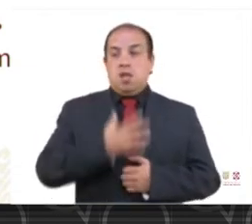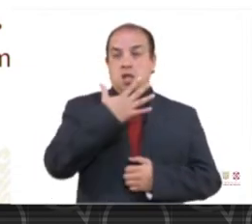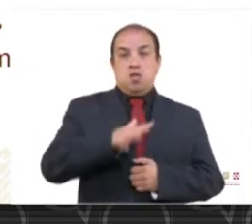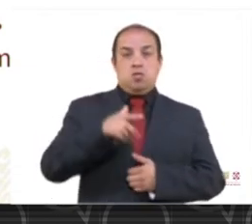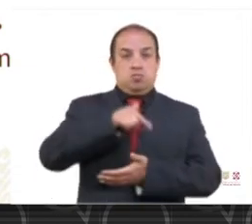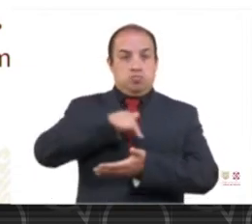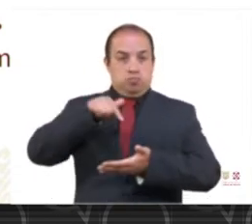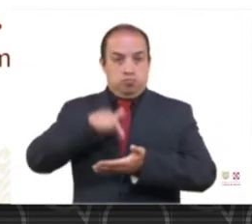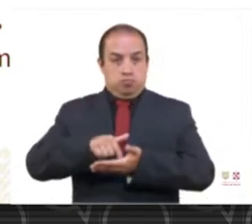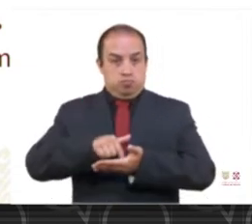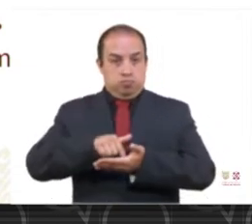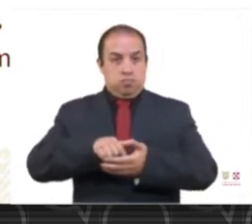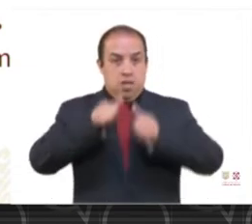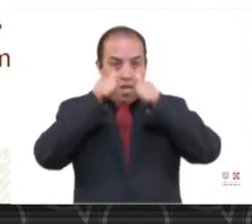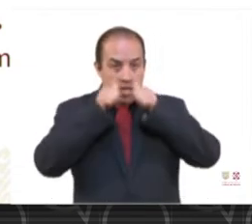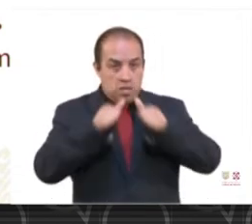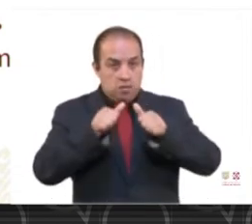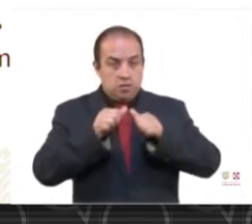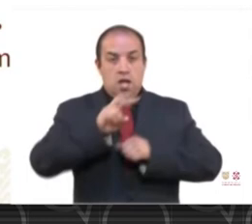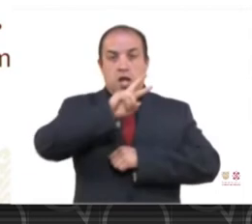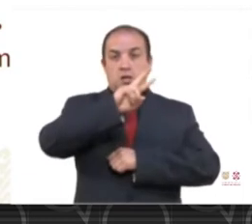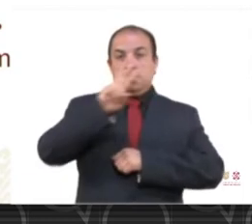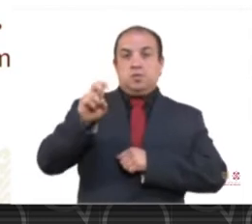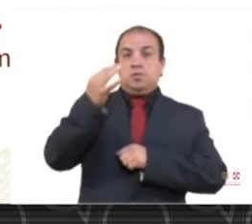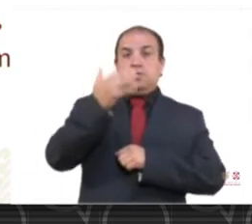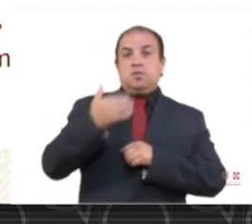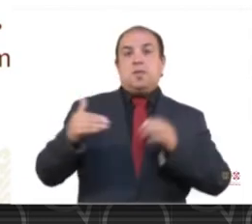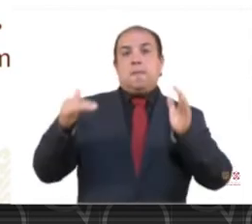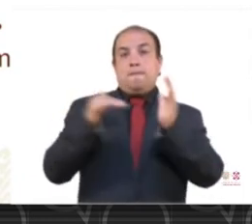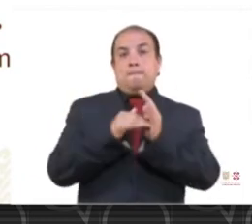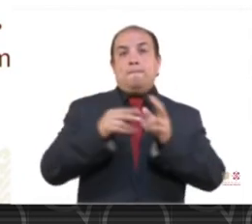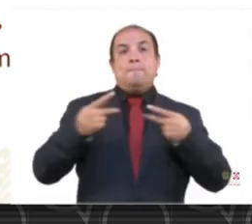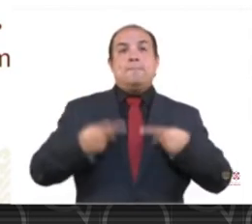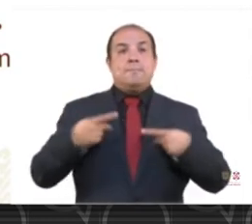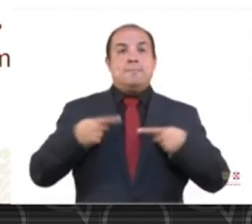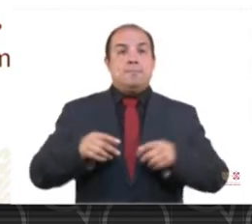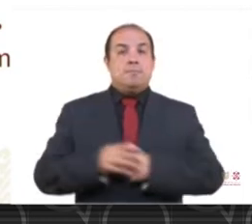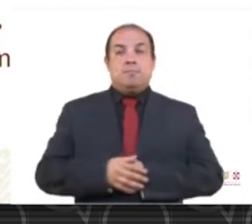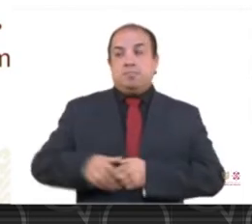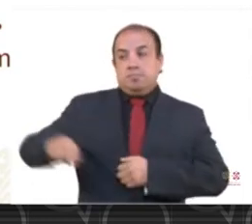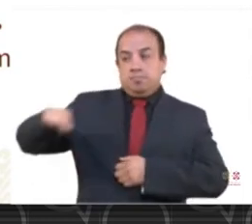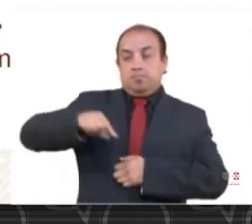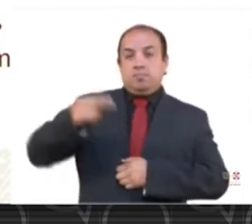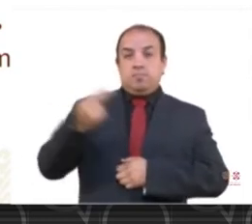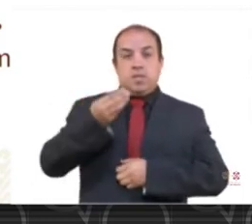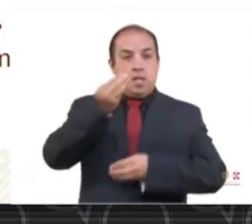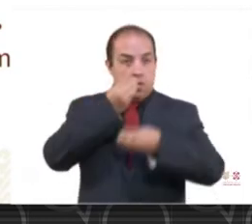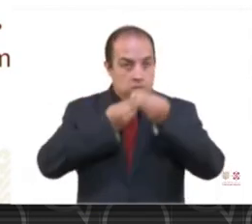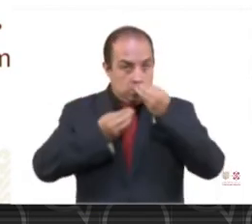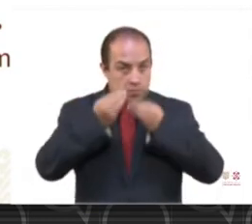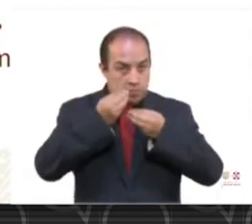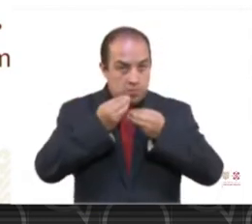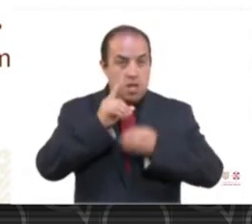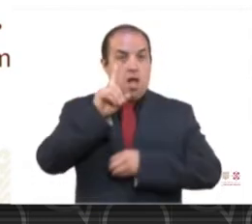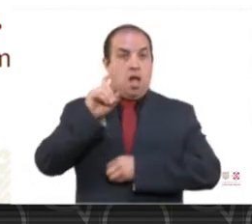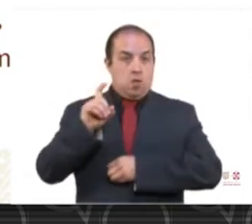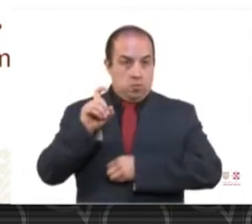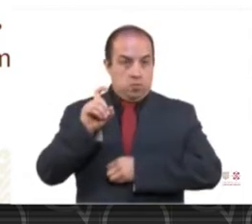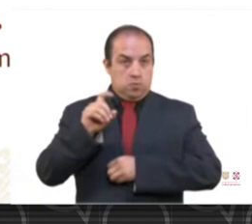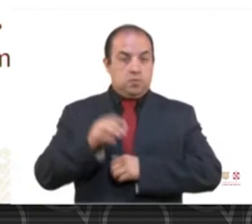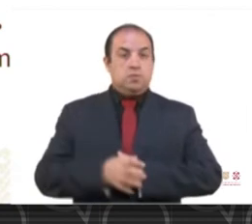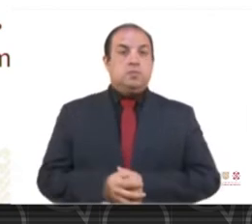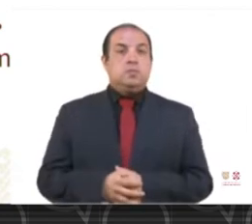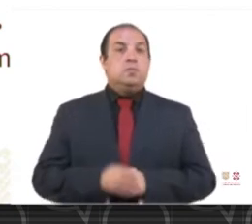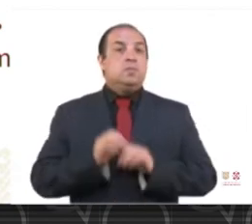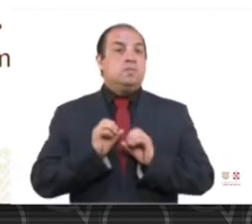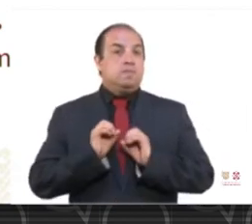se atendieron por lo menos a 250 mil personas que necesitaban alimentación, hidratación